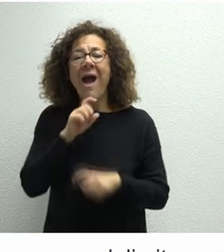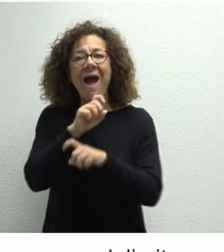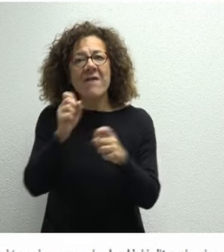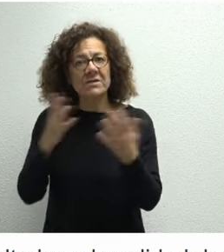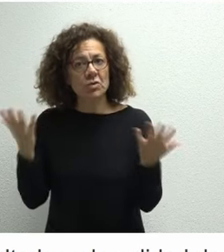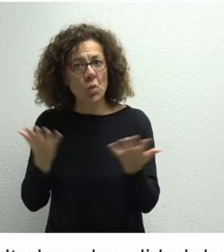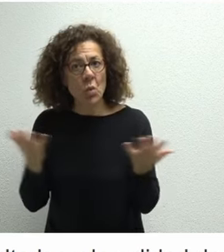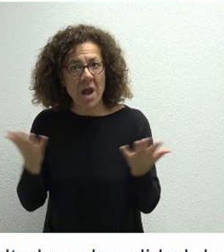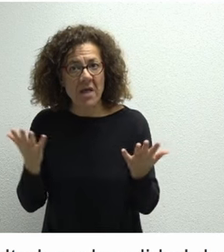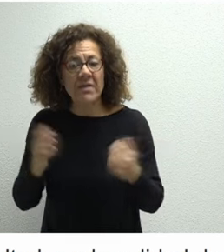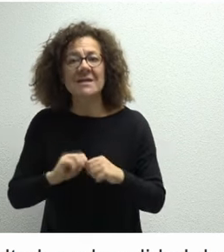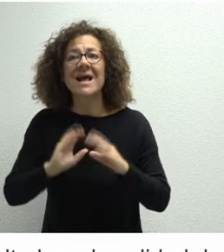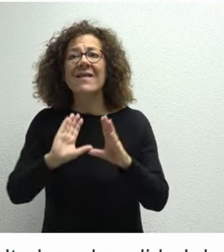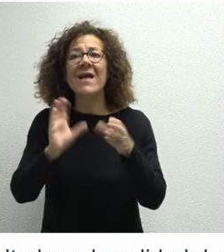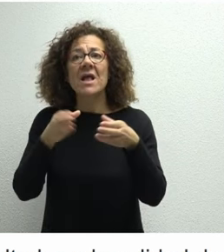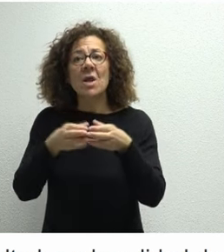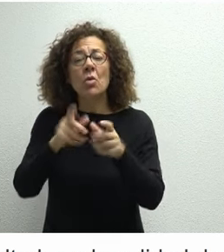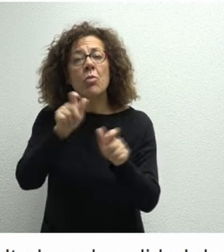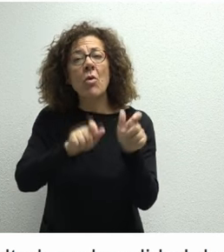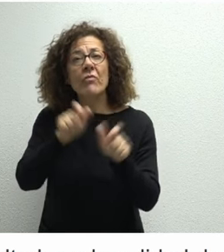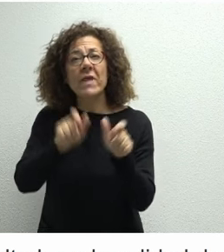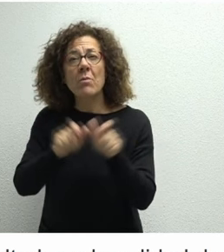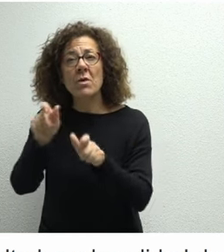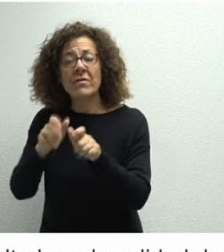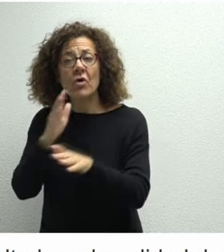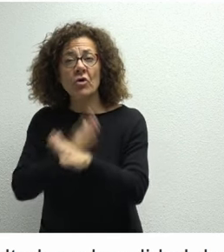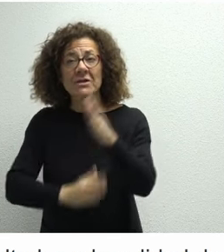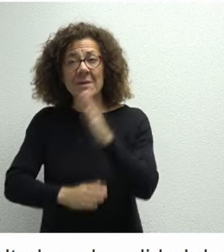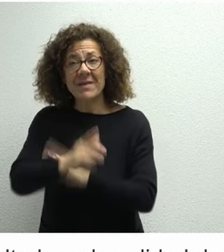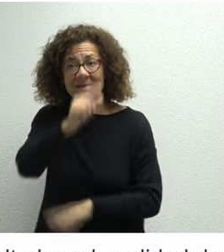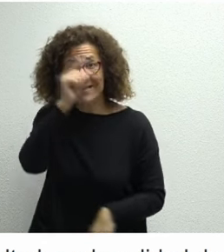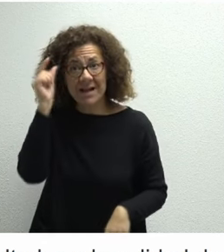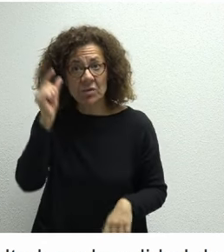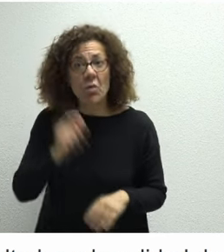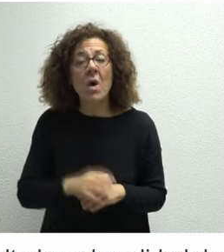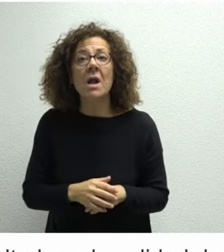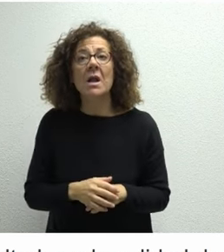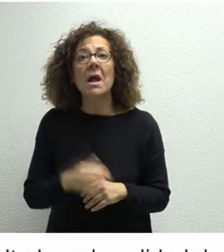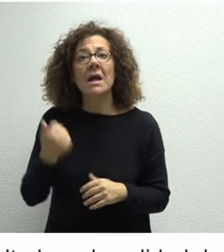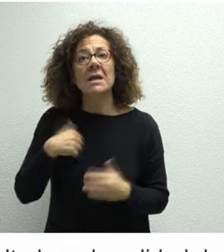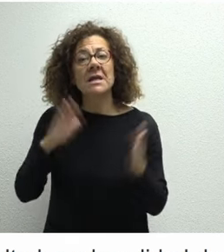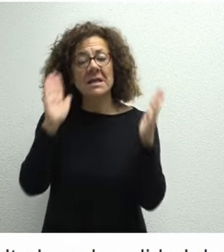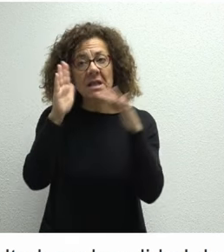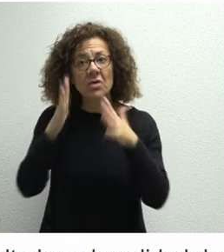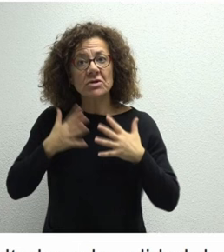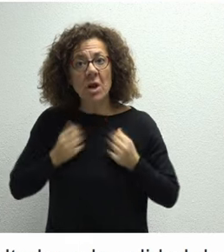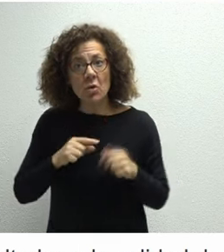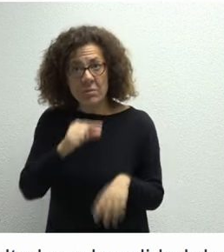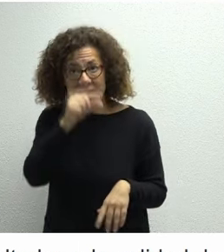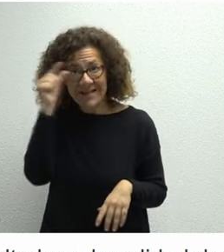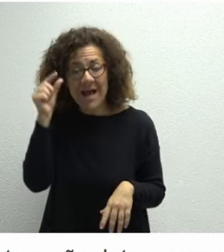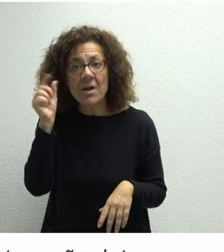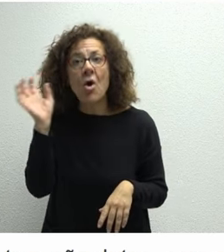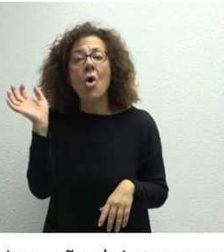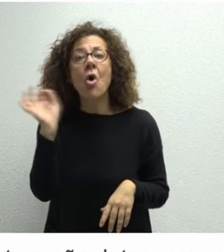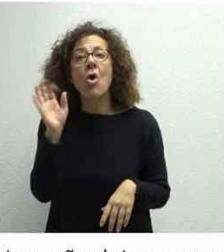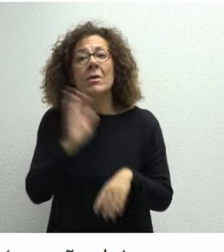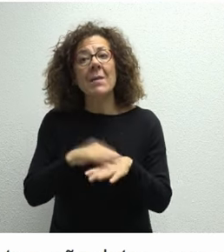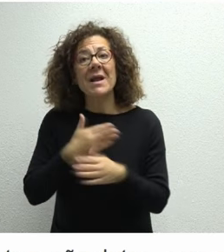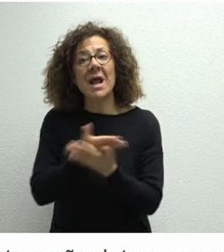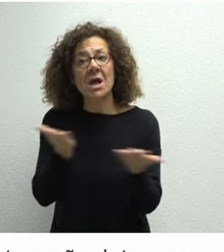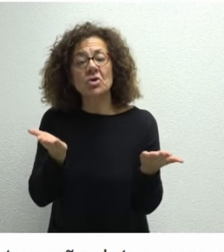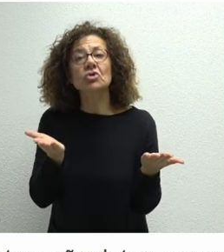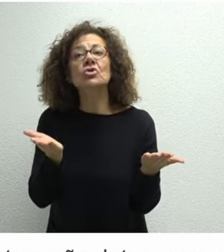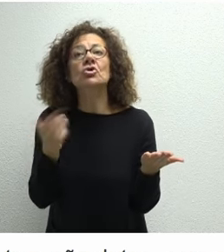urgencias del grupo de población con discapa intelectual que es ha atendido en Salud Mental vale pero que para nosotros